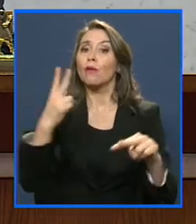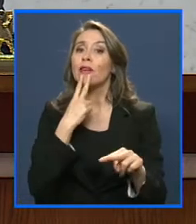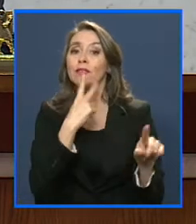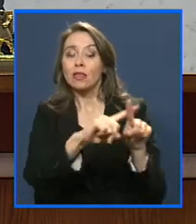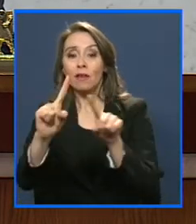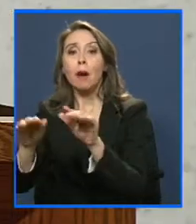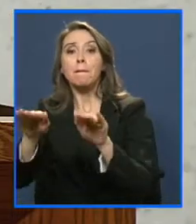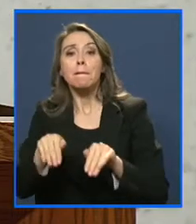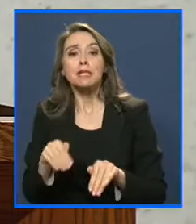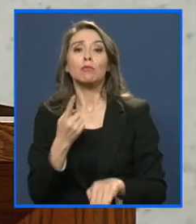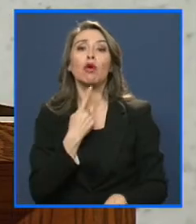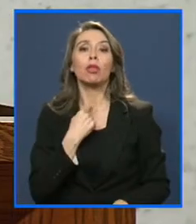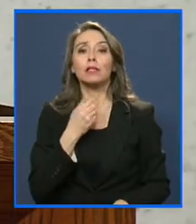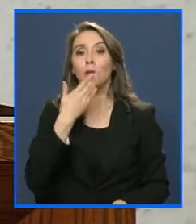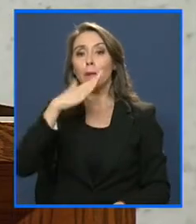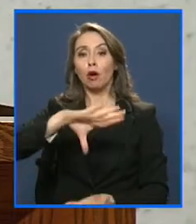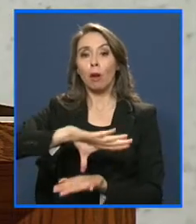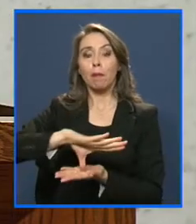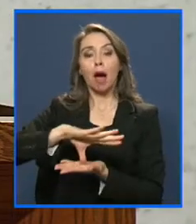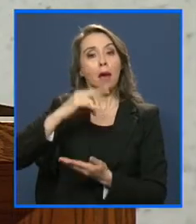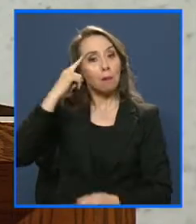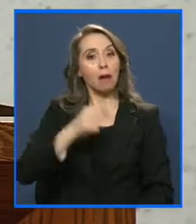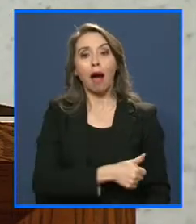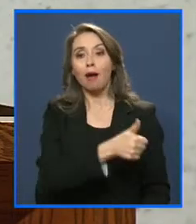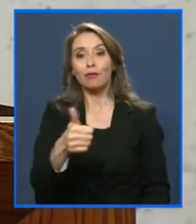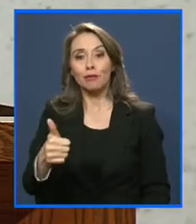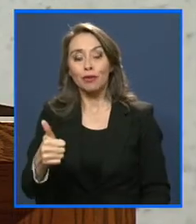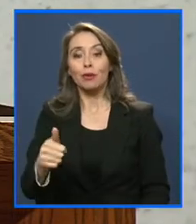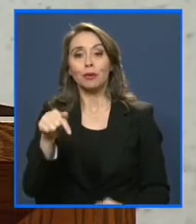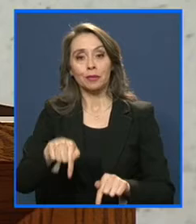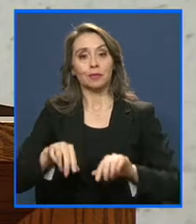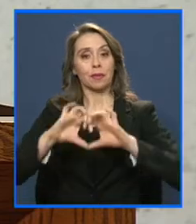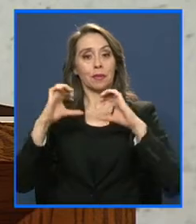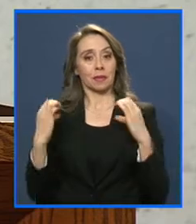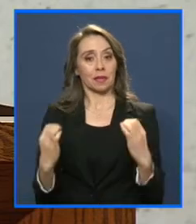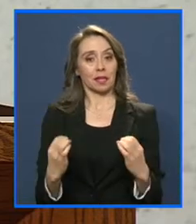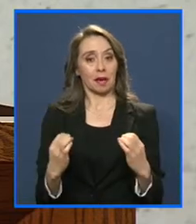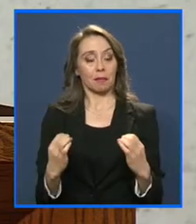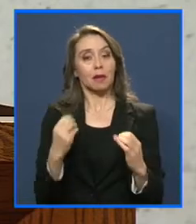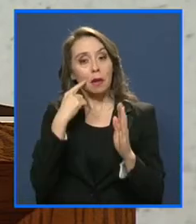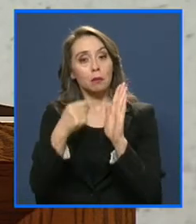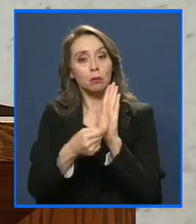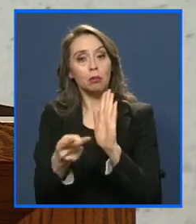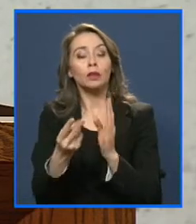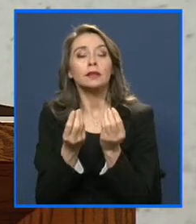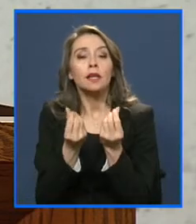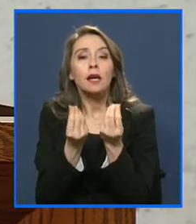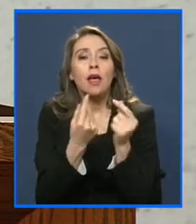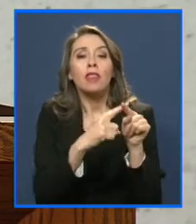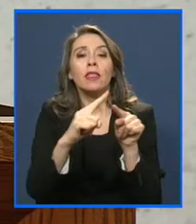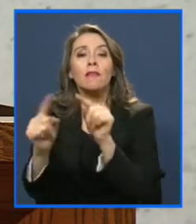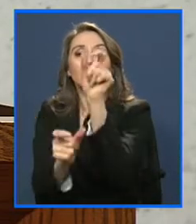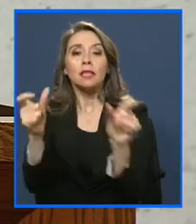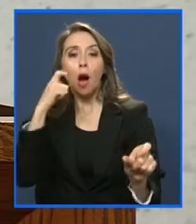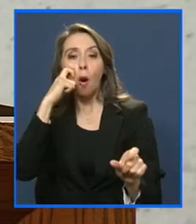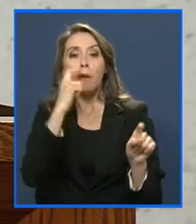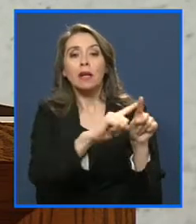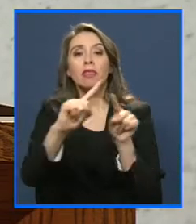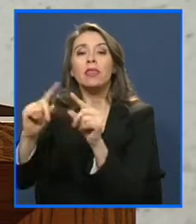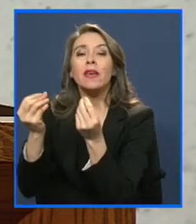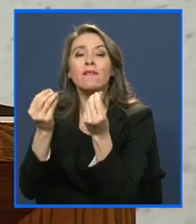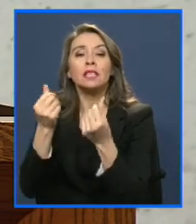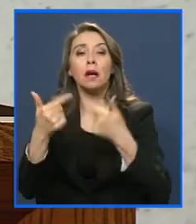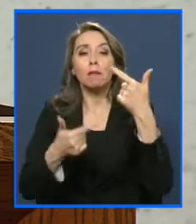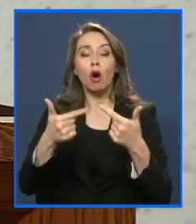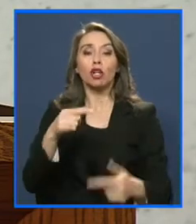mismos deseos de un mejor país para todos esta cámara refleja la rica diversidad humana y política de chile